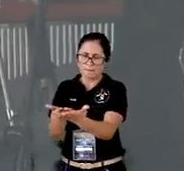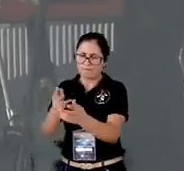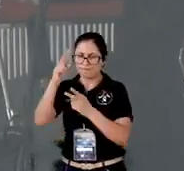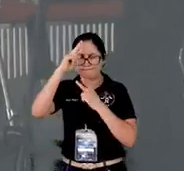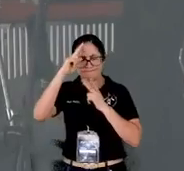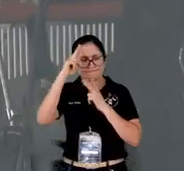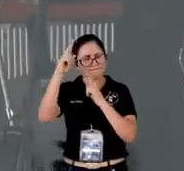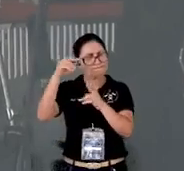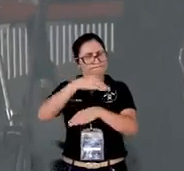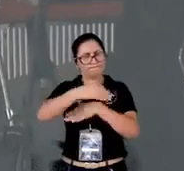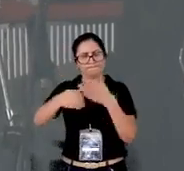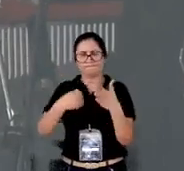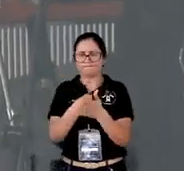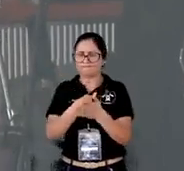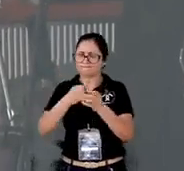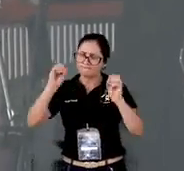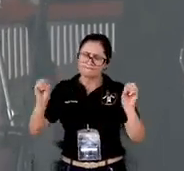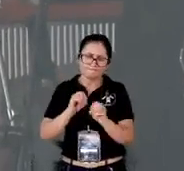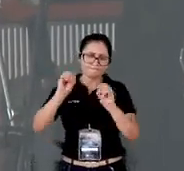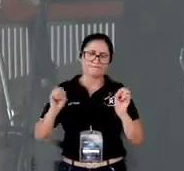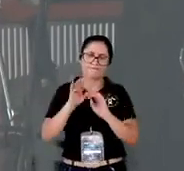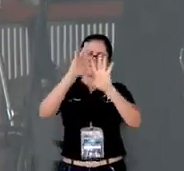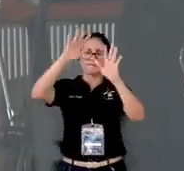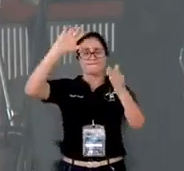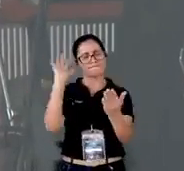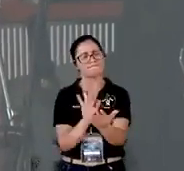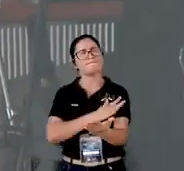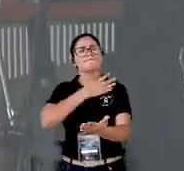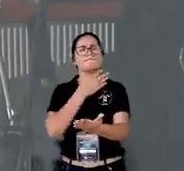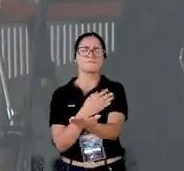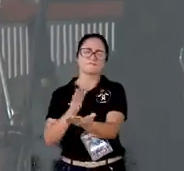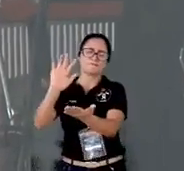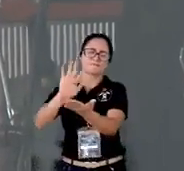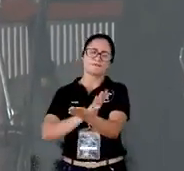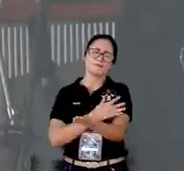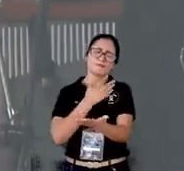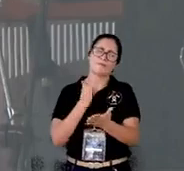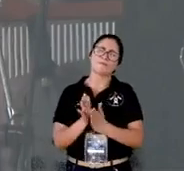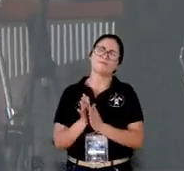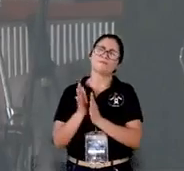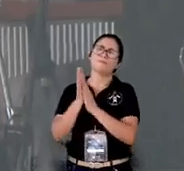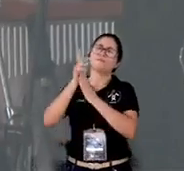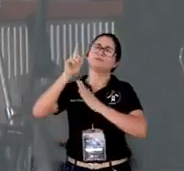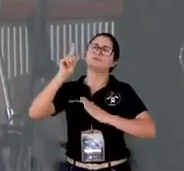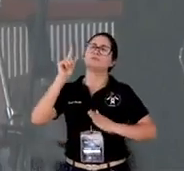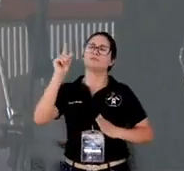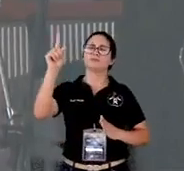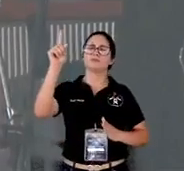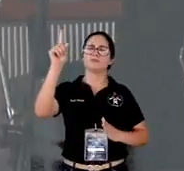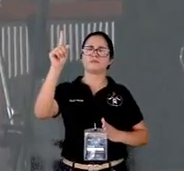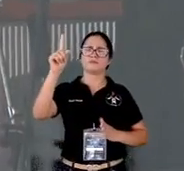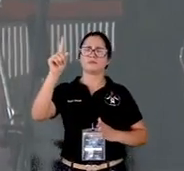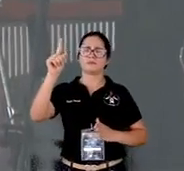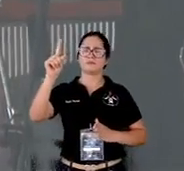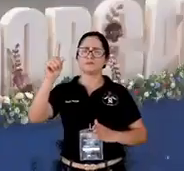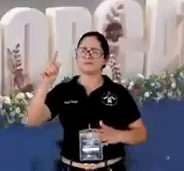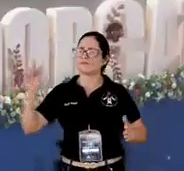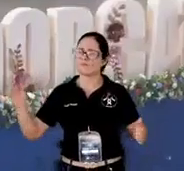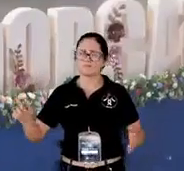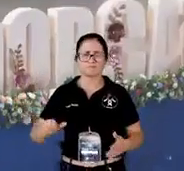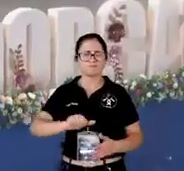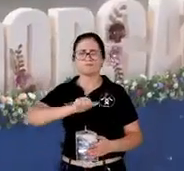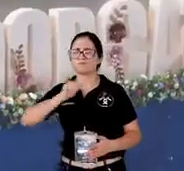honra, toda la gloria y la alabanza es para ti, Señor Jesucristo. Una vez